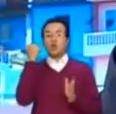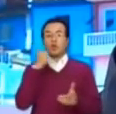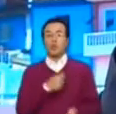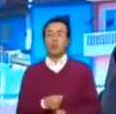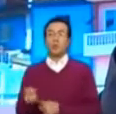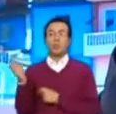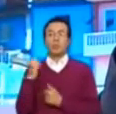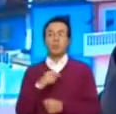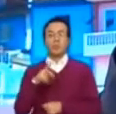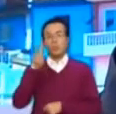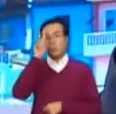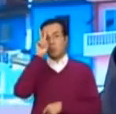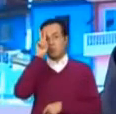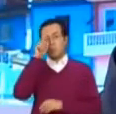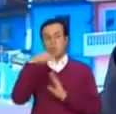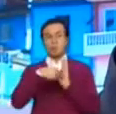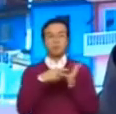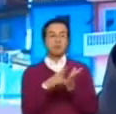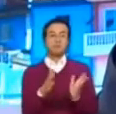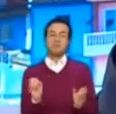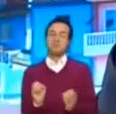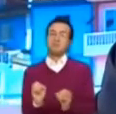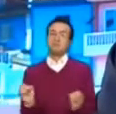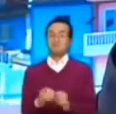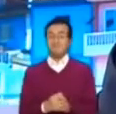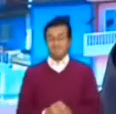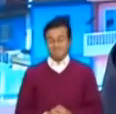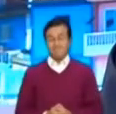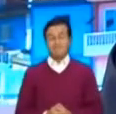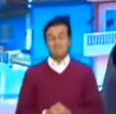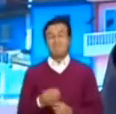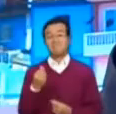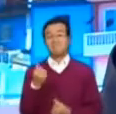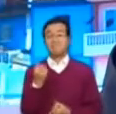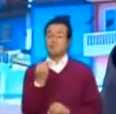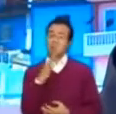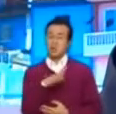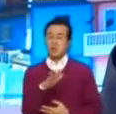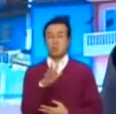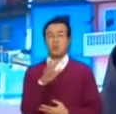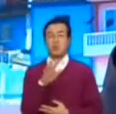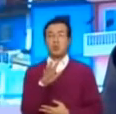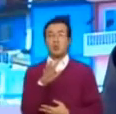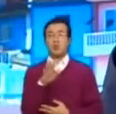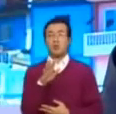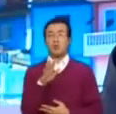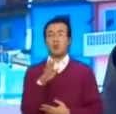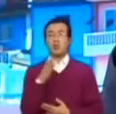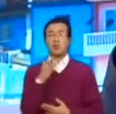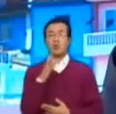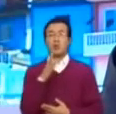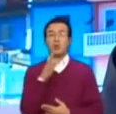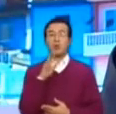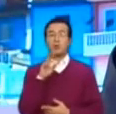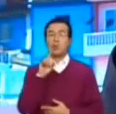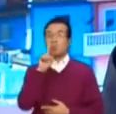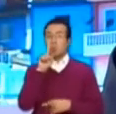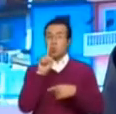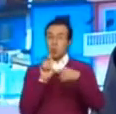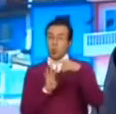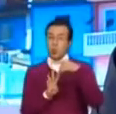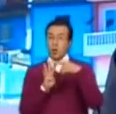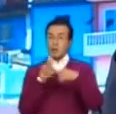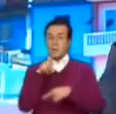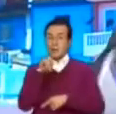vía mecanismos de evasión o elusión fiscal. Estamos hablando de una cantidad cercana a un cuarto del Producto Interno Bruto del país en el